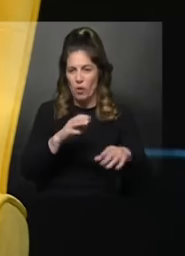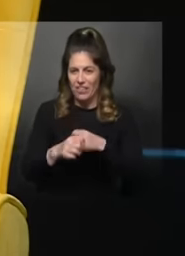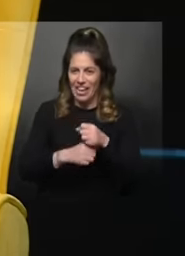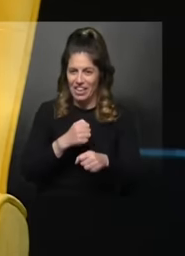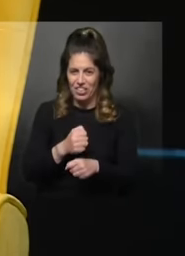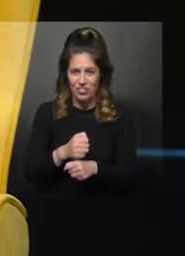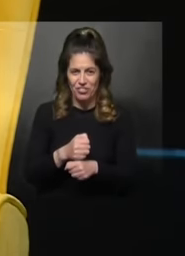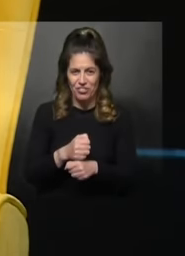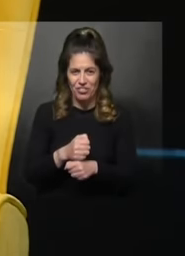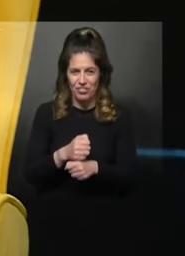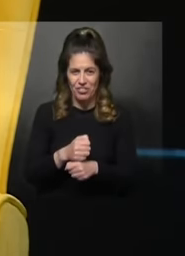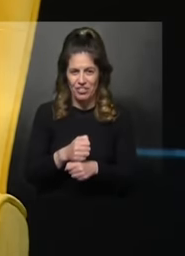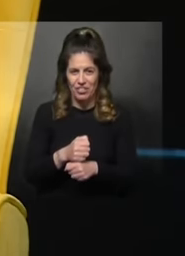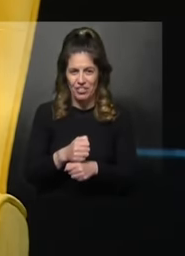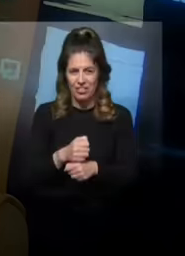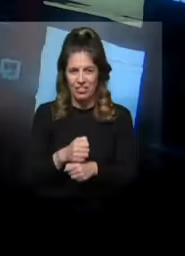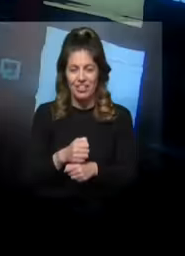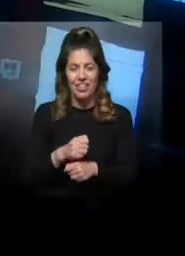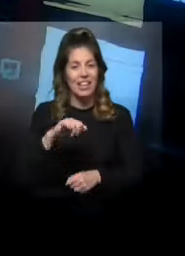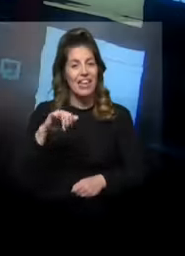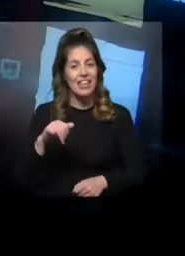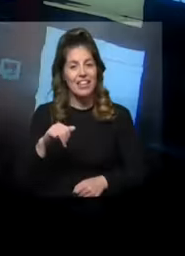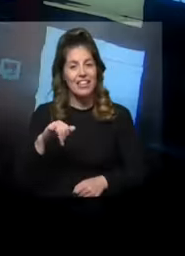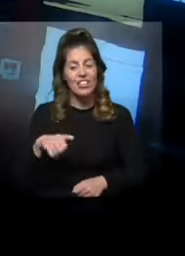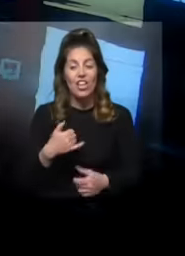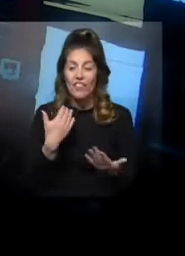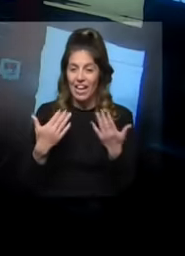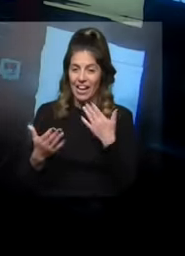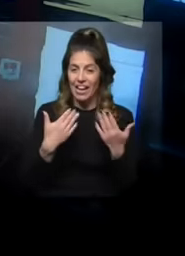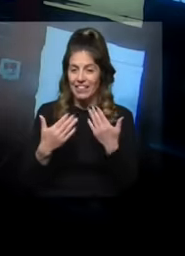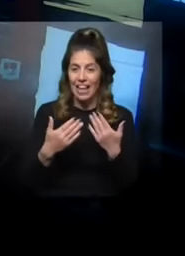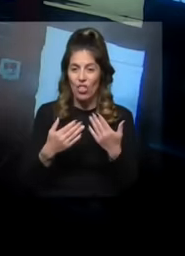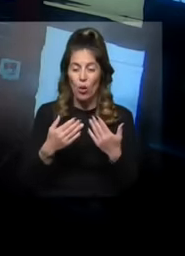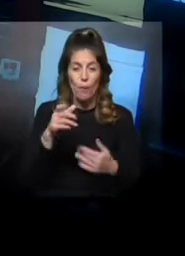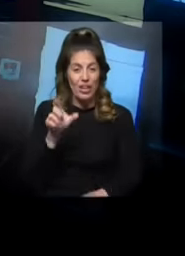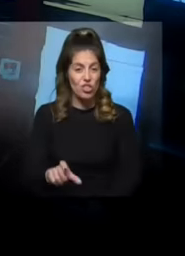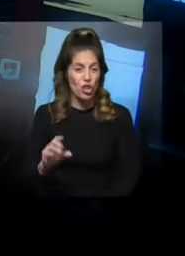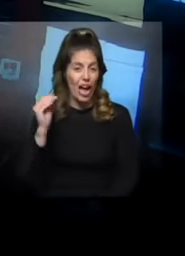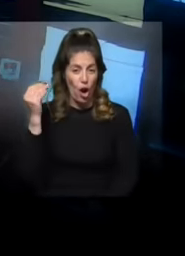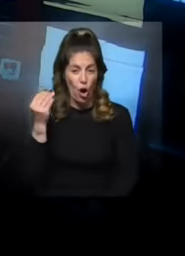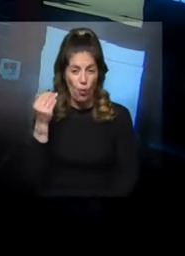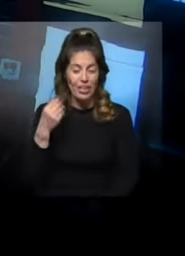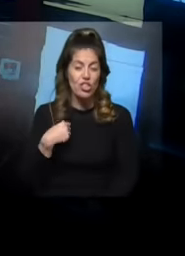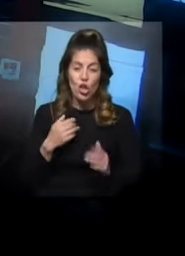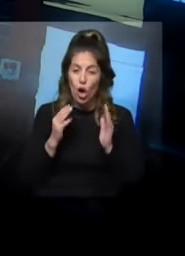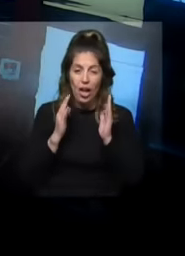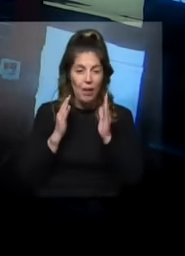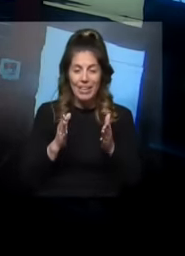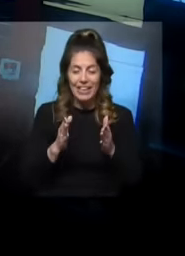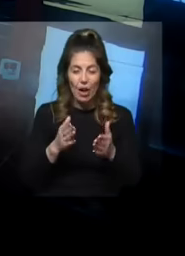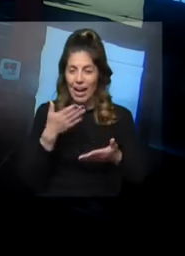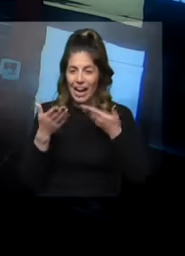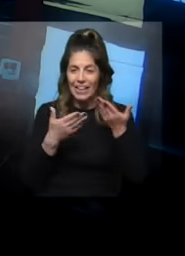cosa así. Y ya había cantado en Gente Joven, me dedicaba a cantar boleros.